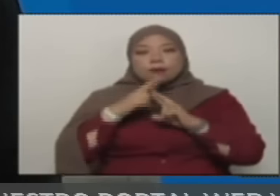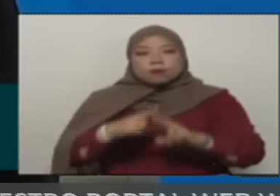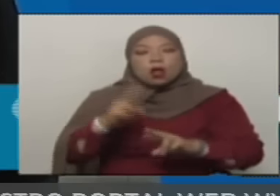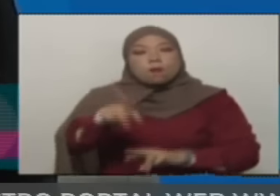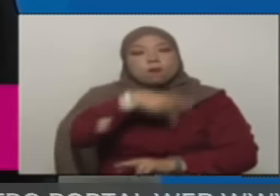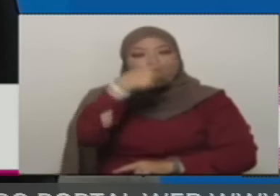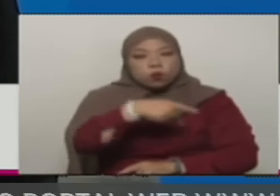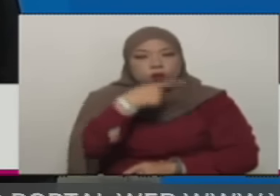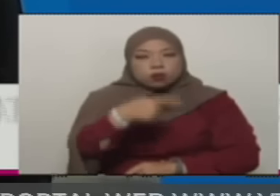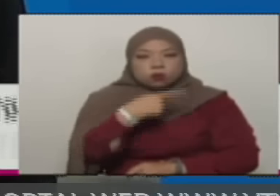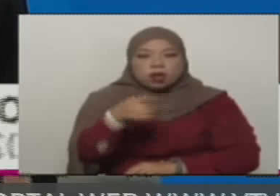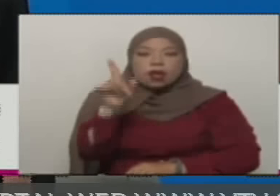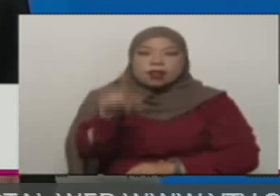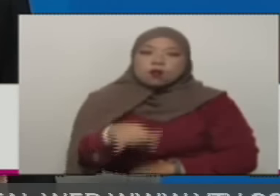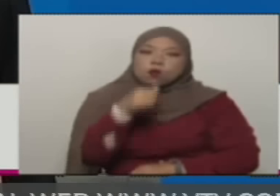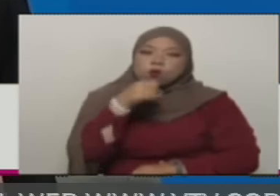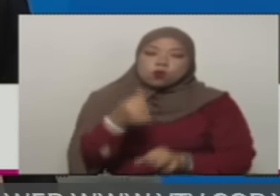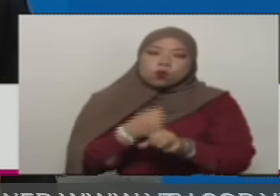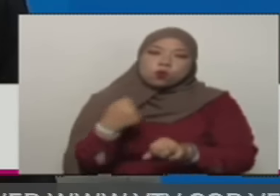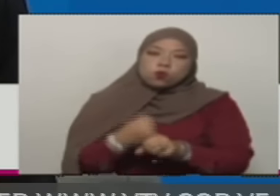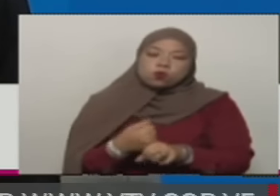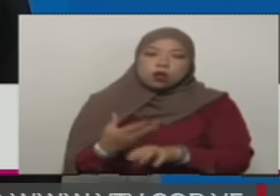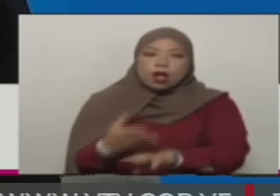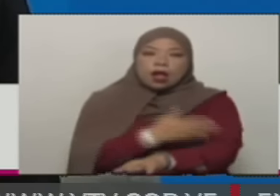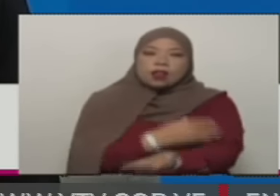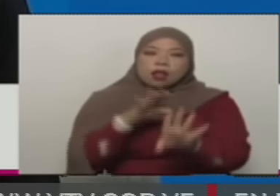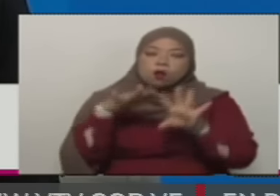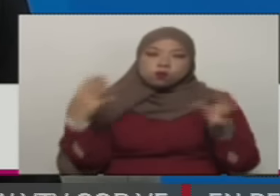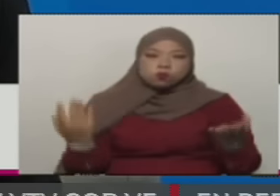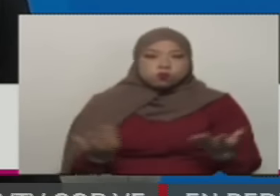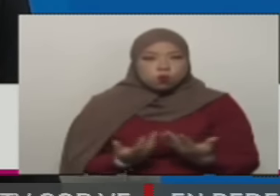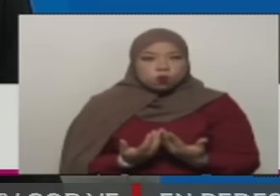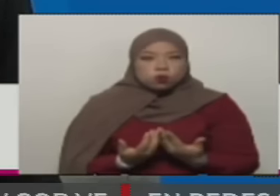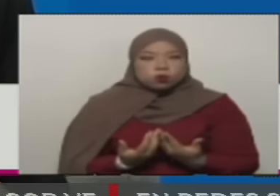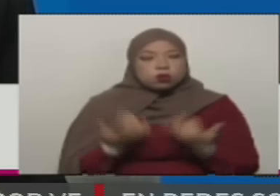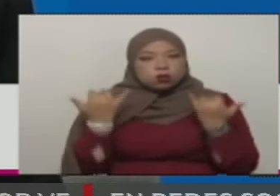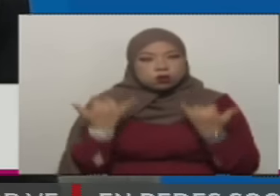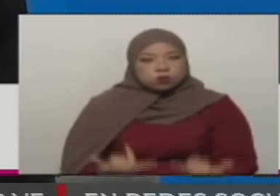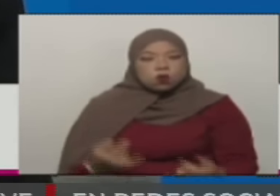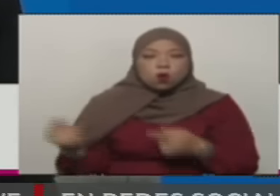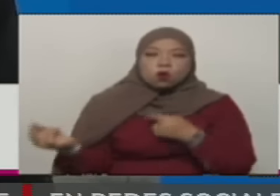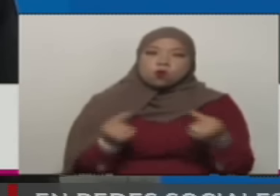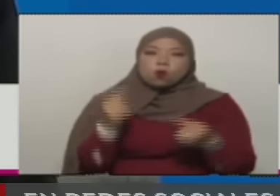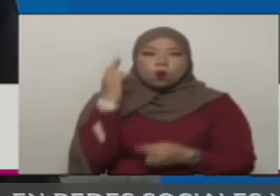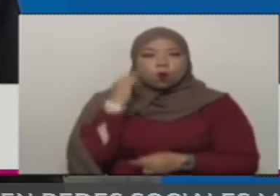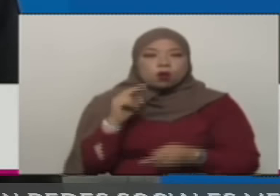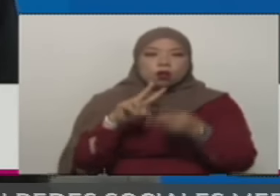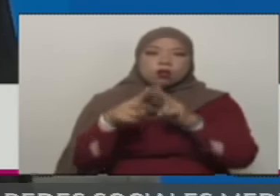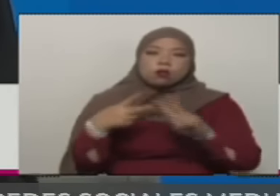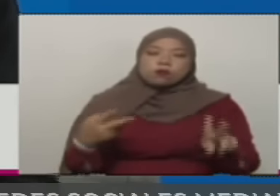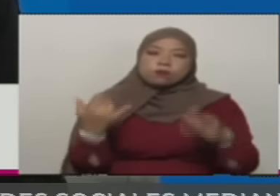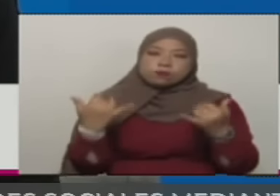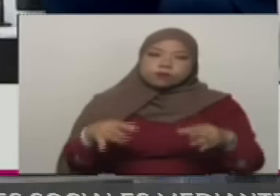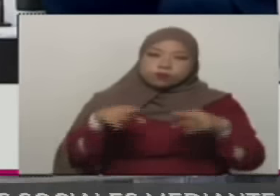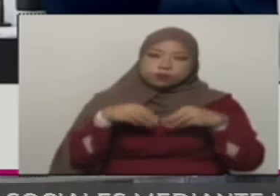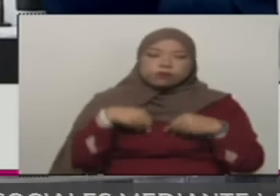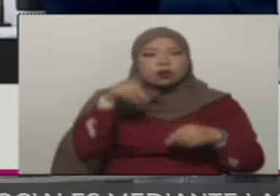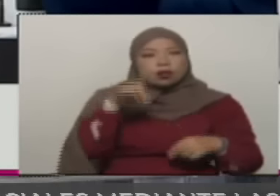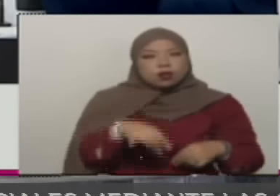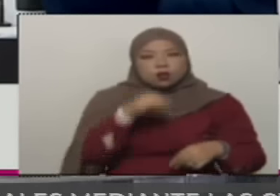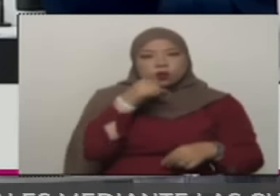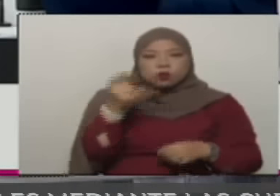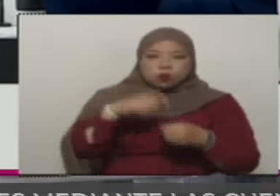política ante el fascismo, también dando cátedra, ¿no?, ante el mundo de lo que es el manejo de la diplomacia bolivariana de paz, pero no solo hacia afuera, sino también